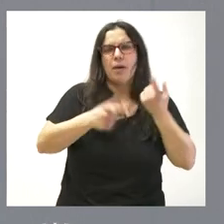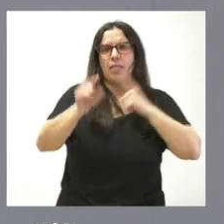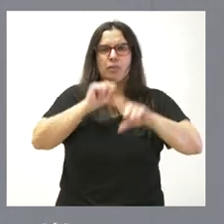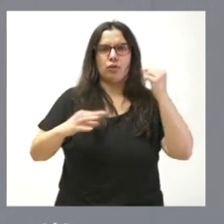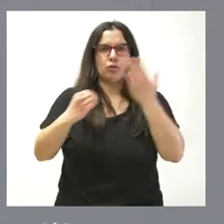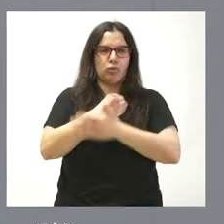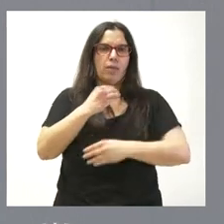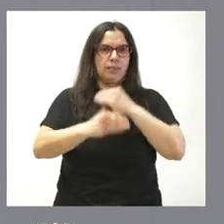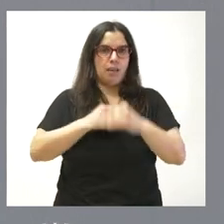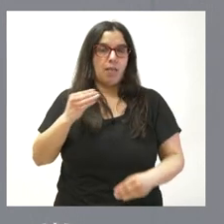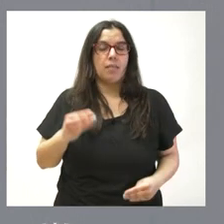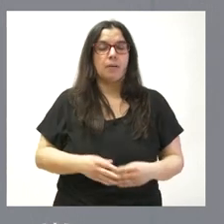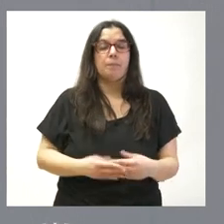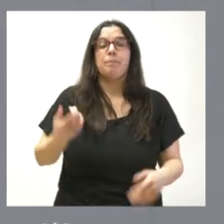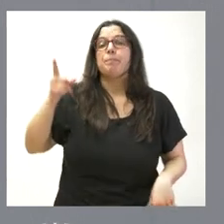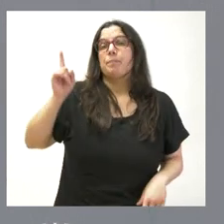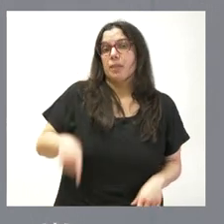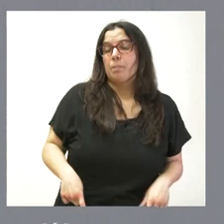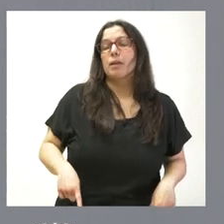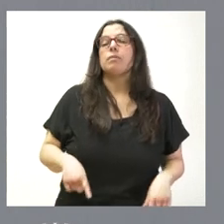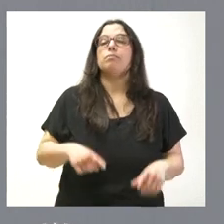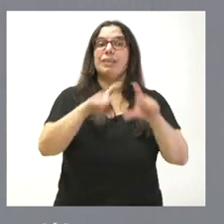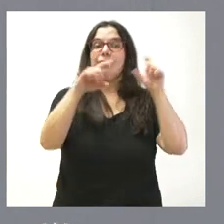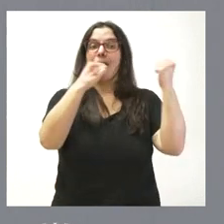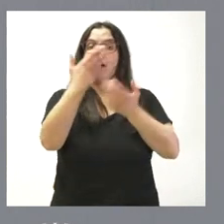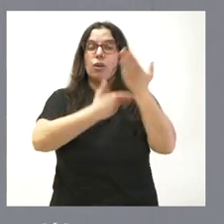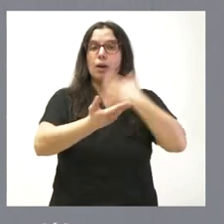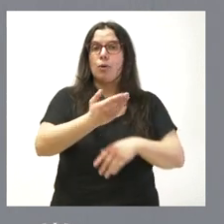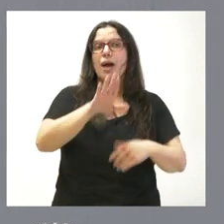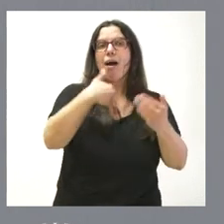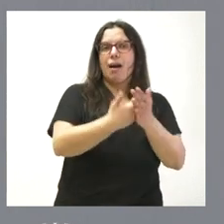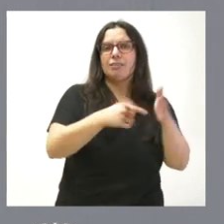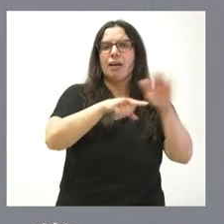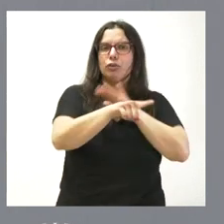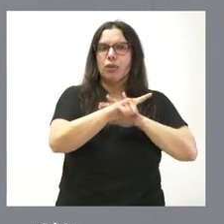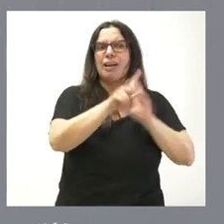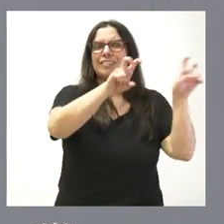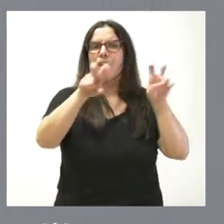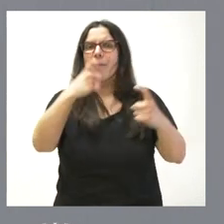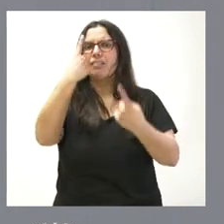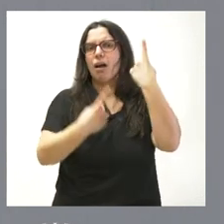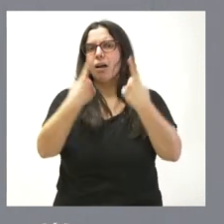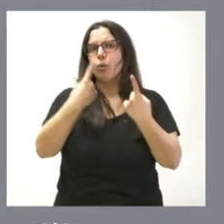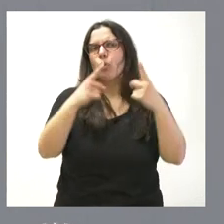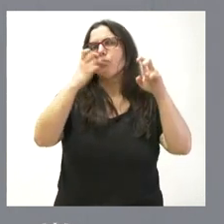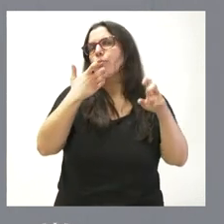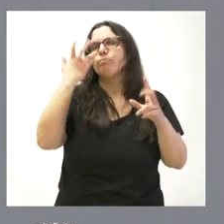se puedan ir tomando y también como entidad colaboradora Incluso en la gestión de algunos aspectos de carácter